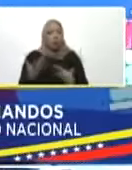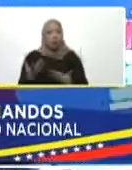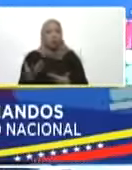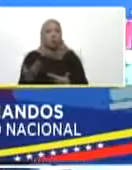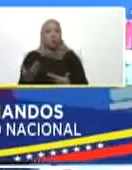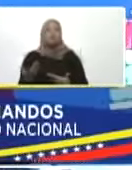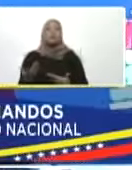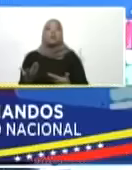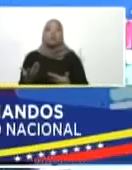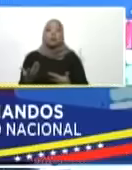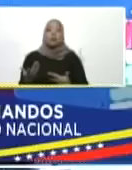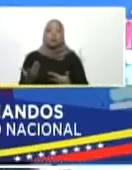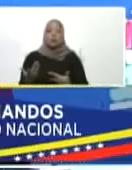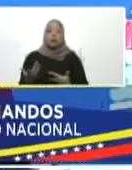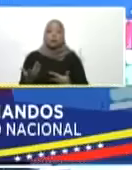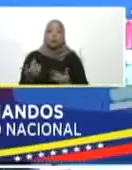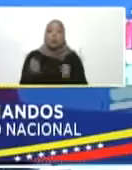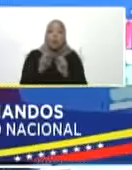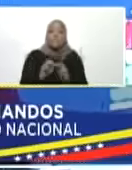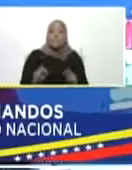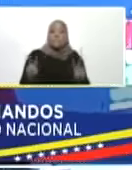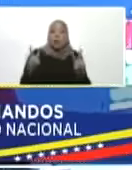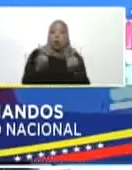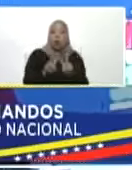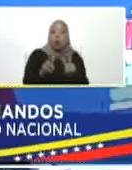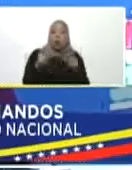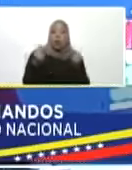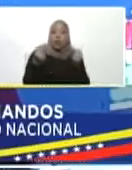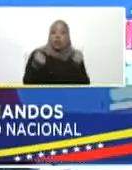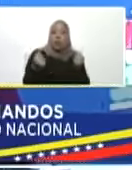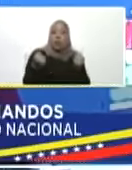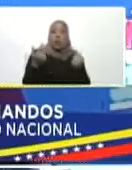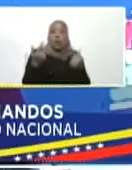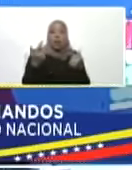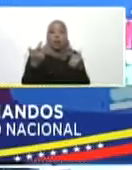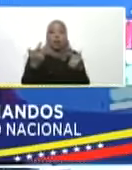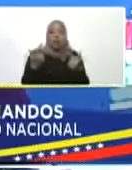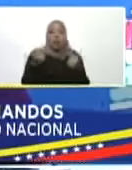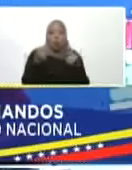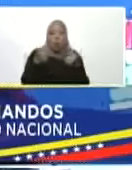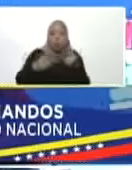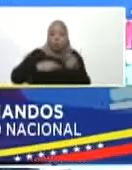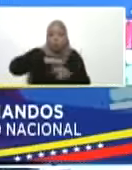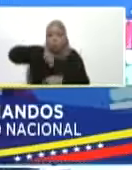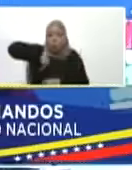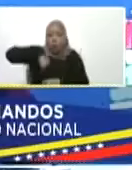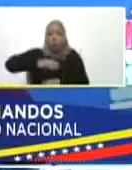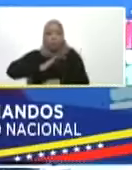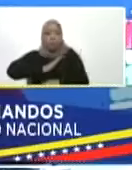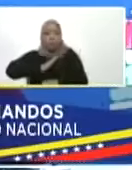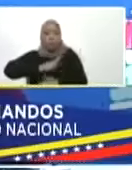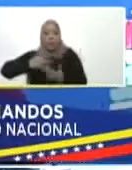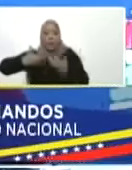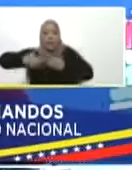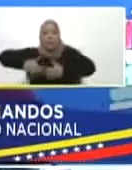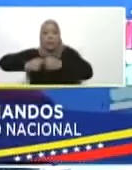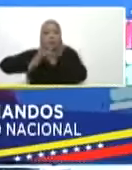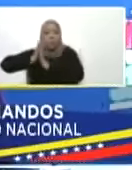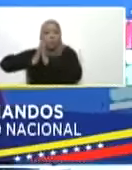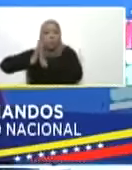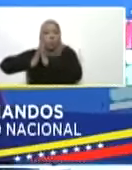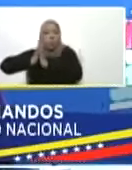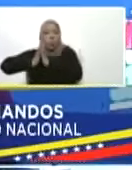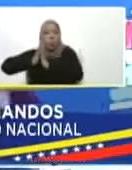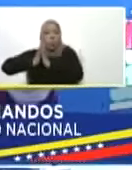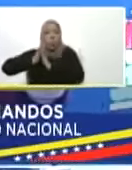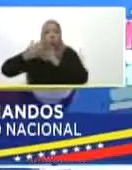Ahí están las dicotomías en el campo de la economía, una economía nuestra, propia, con nuestras riquezas, con nuestro